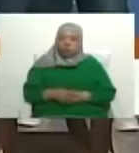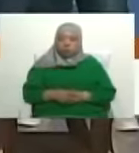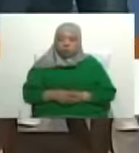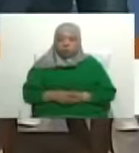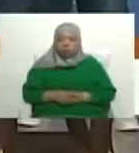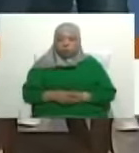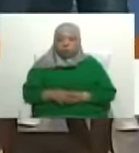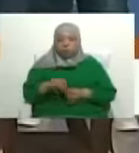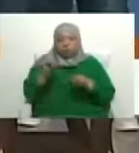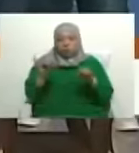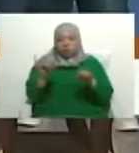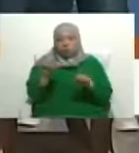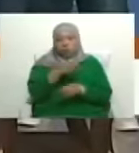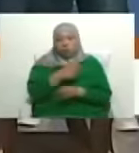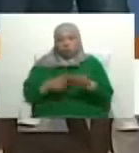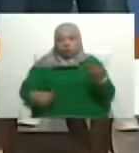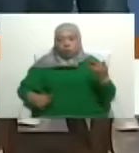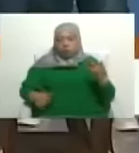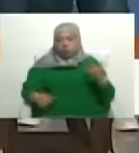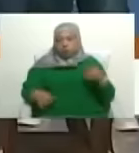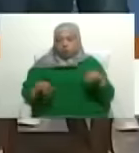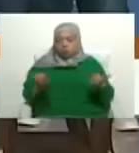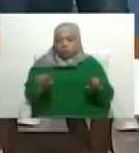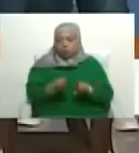Usando las mismas palabras del señor Nichols,